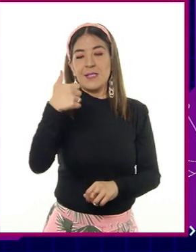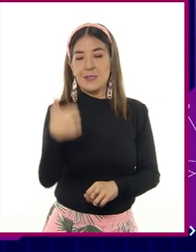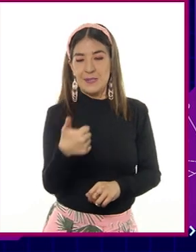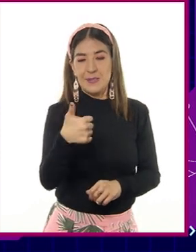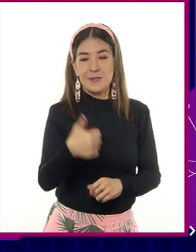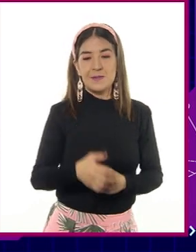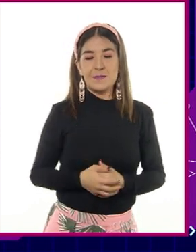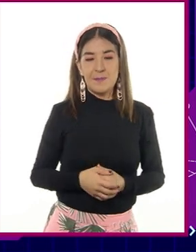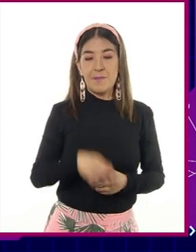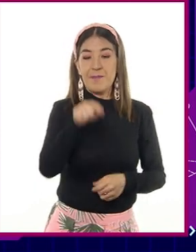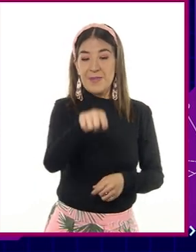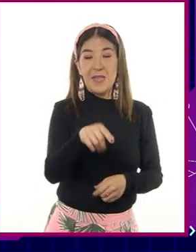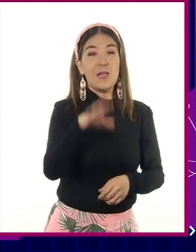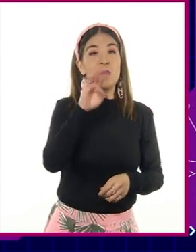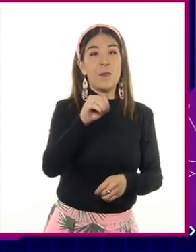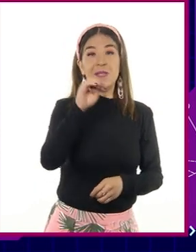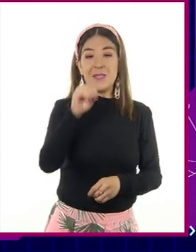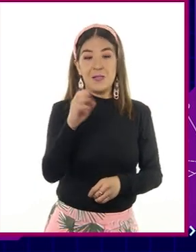99.666. Como